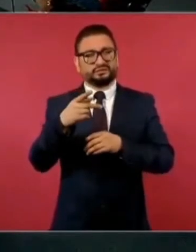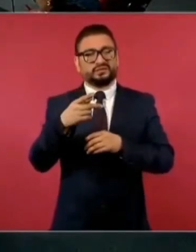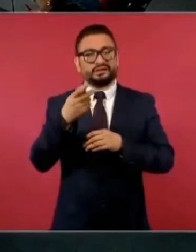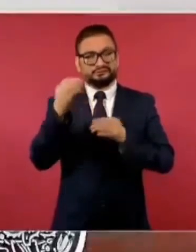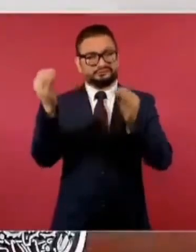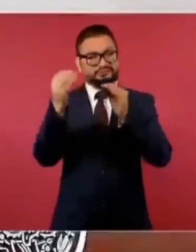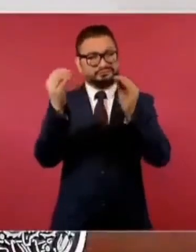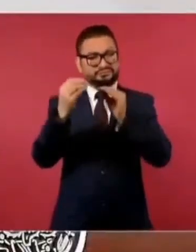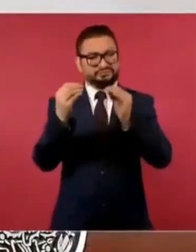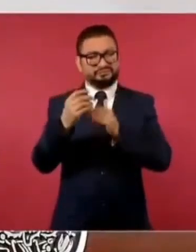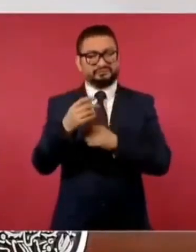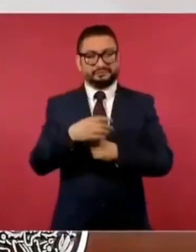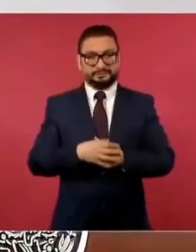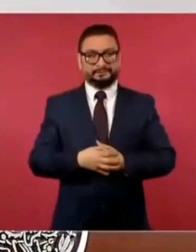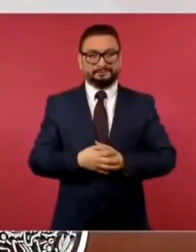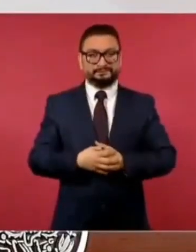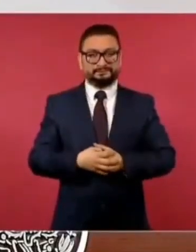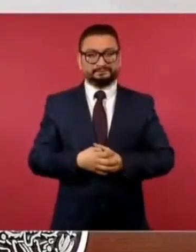sí,